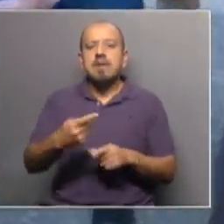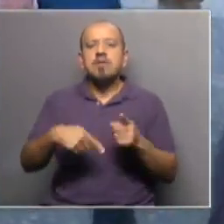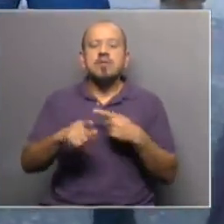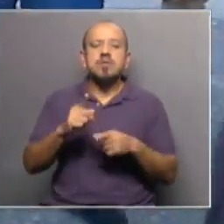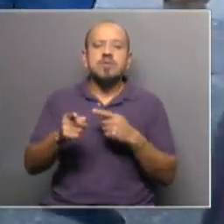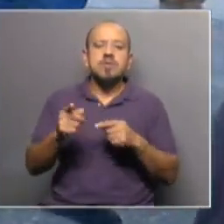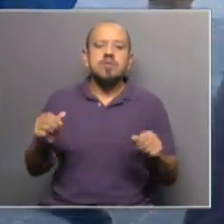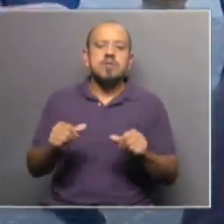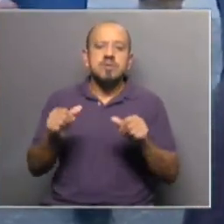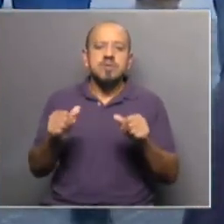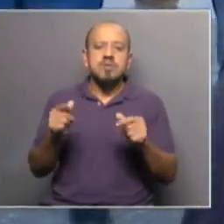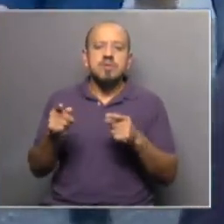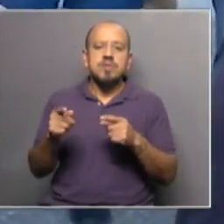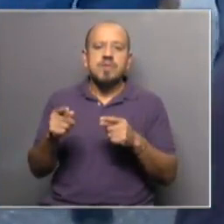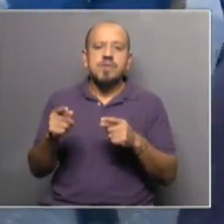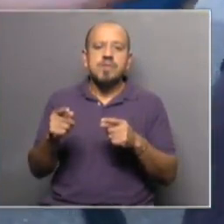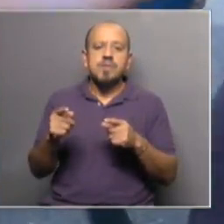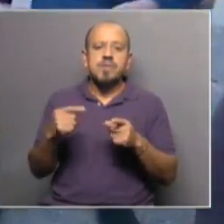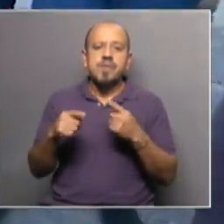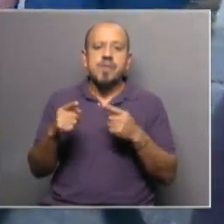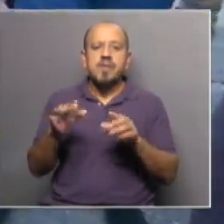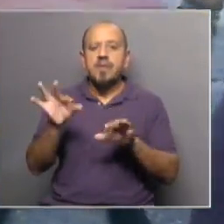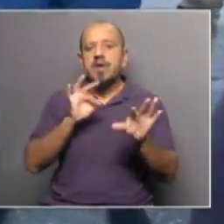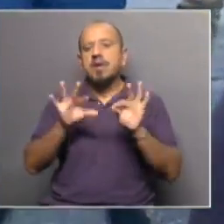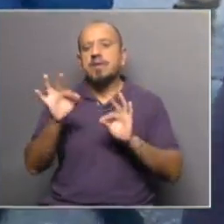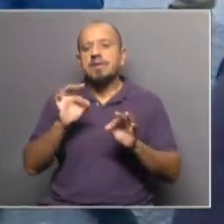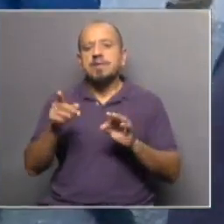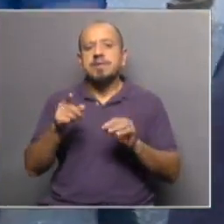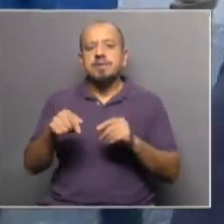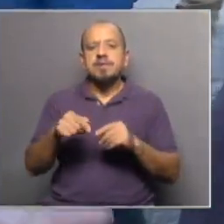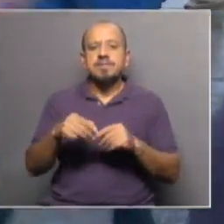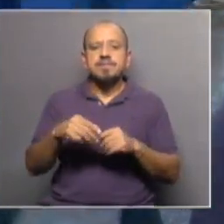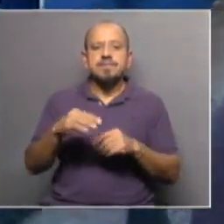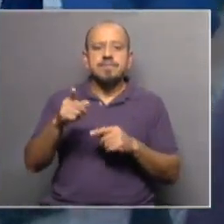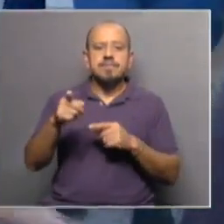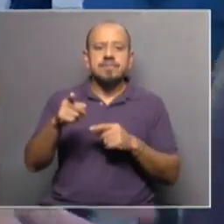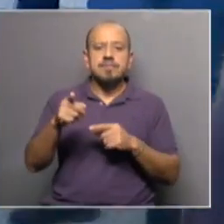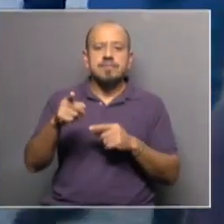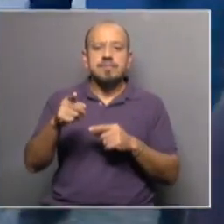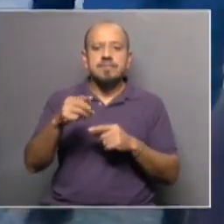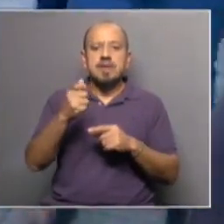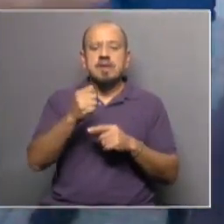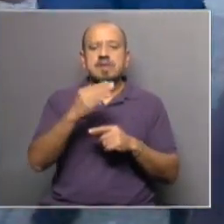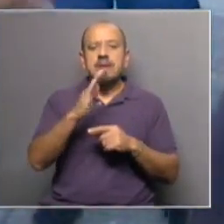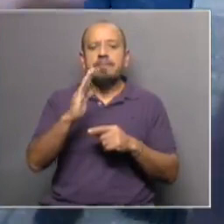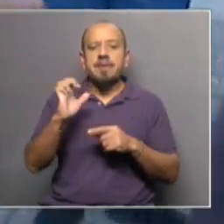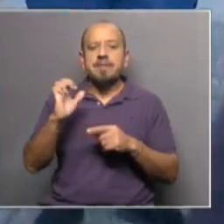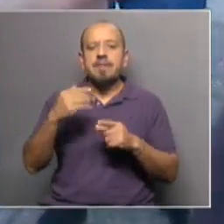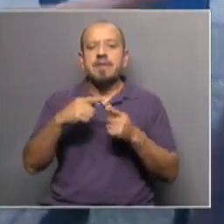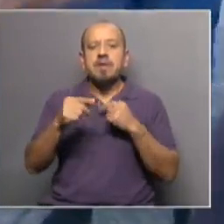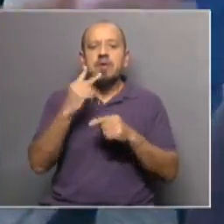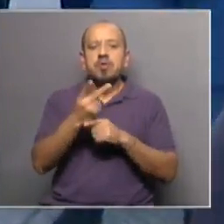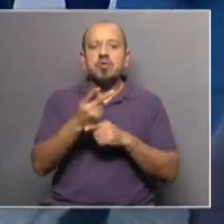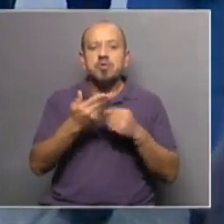hicimos, entre todos los centros que tenemos, elegimos, bueno, a CIAPEP, CIAPEP Central y CIAPEP Anexo, que son dos murgas,